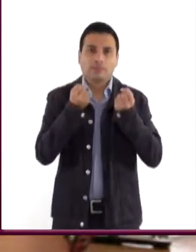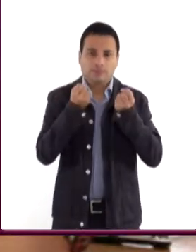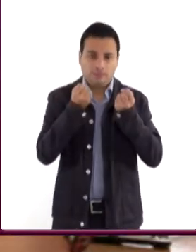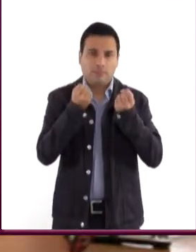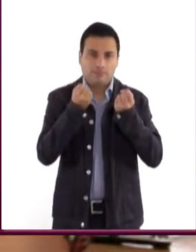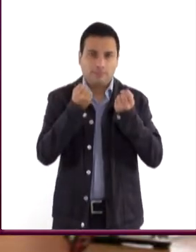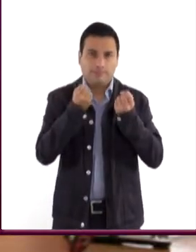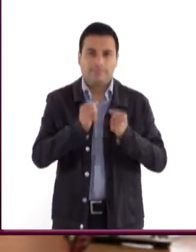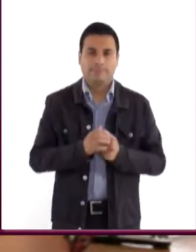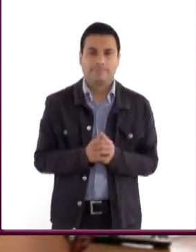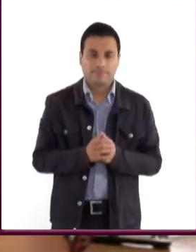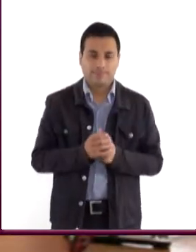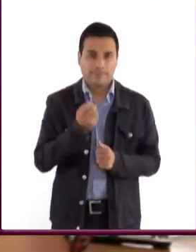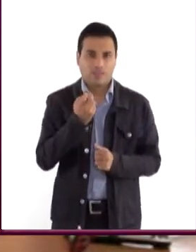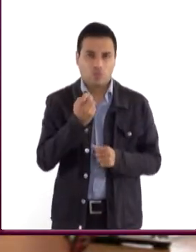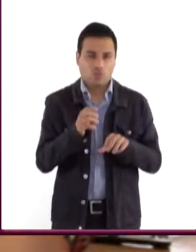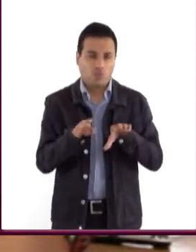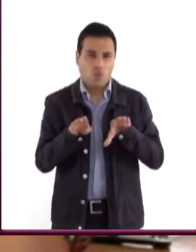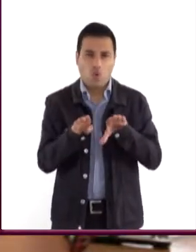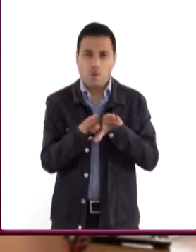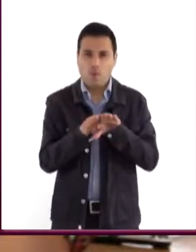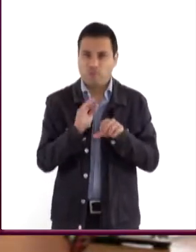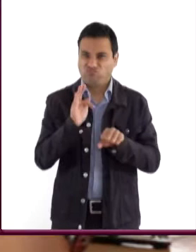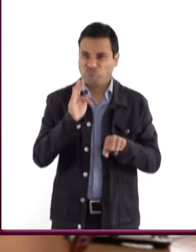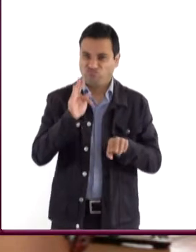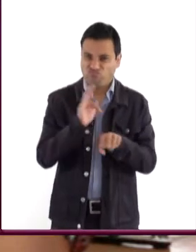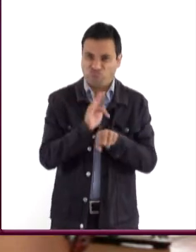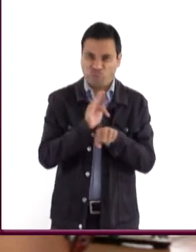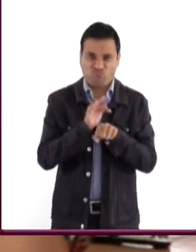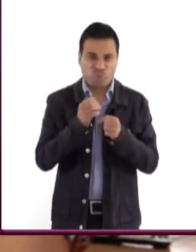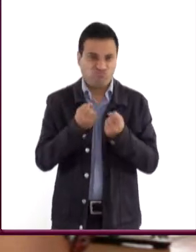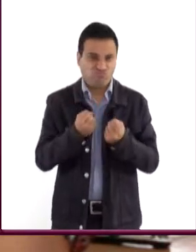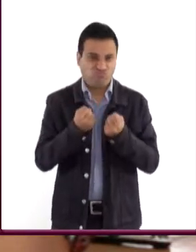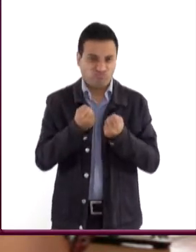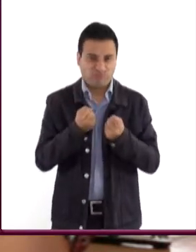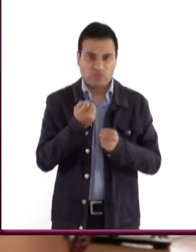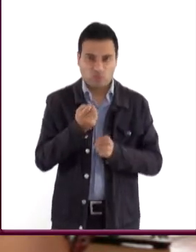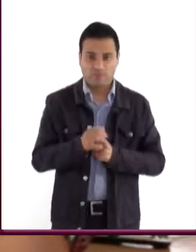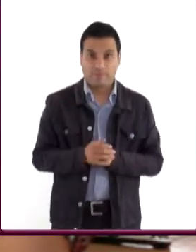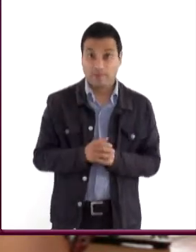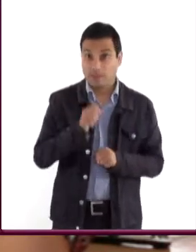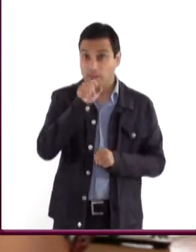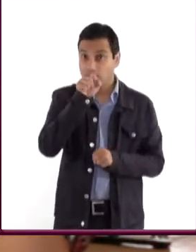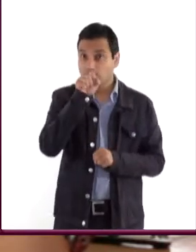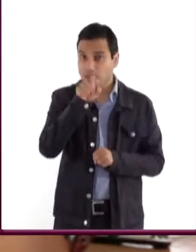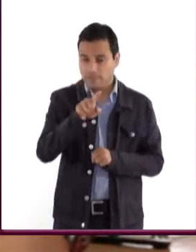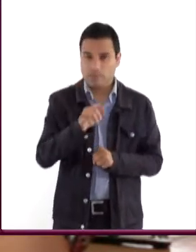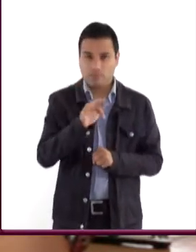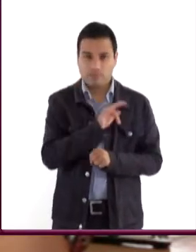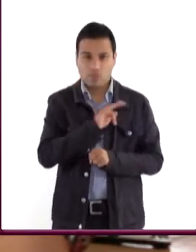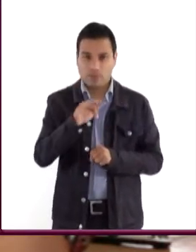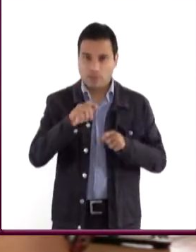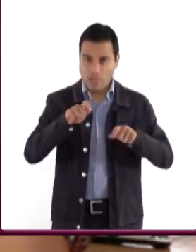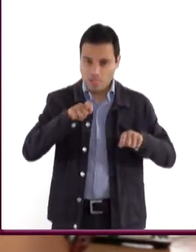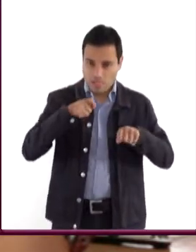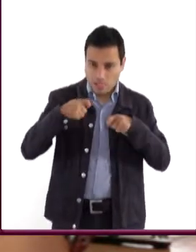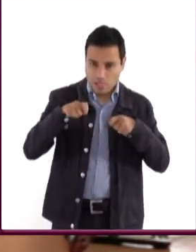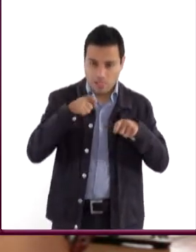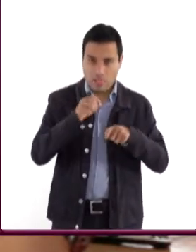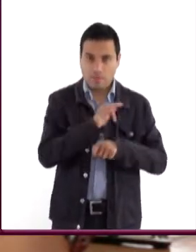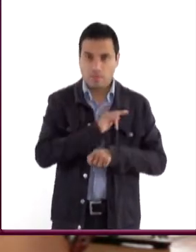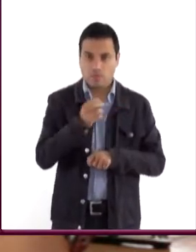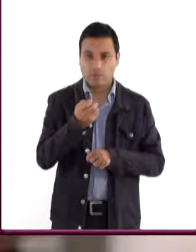da pues bueno, esta firmeza y esta dureza y al mismo tiempo como cierta maleabilidad al mismo